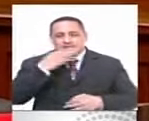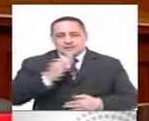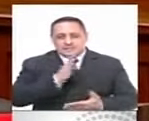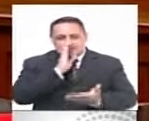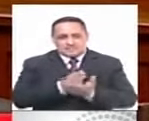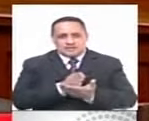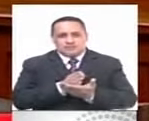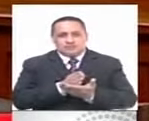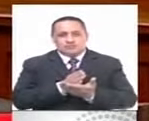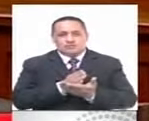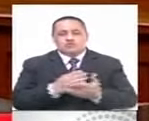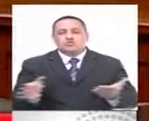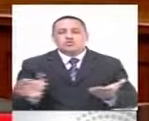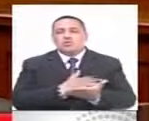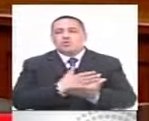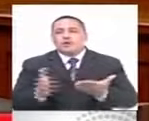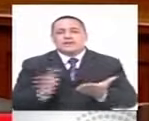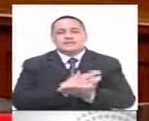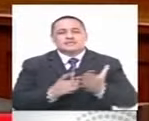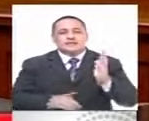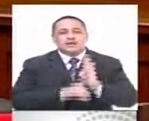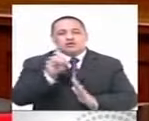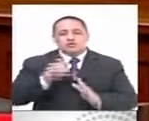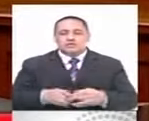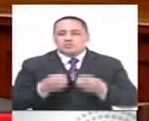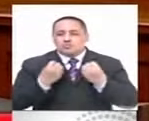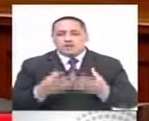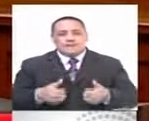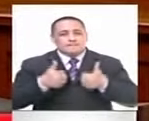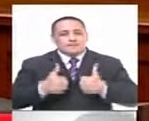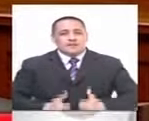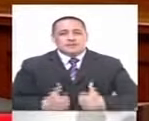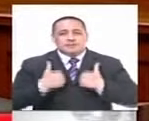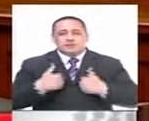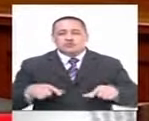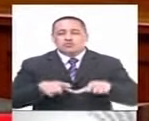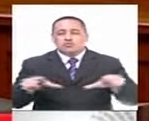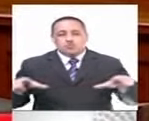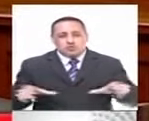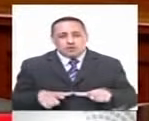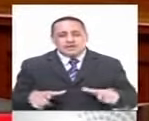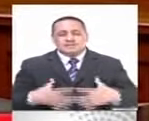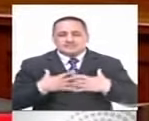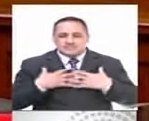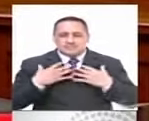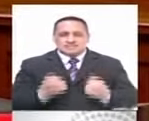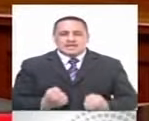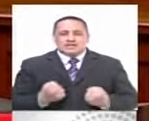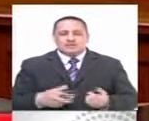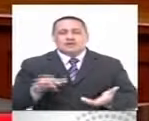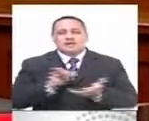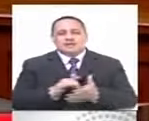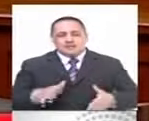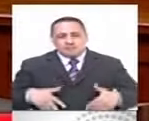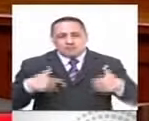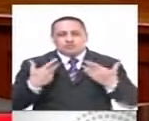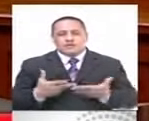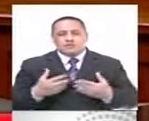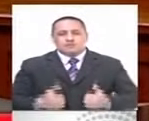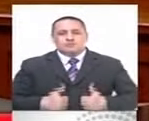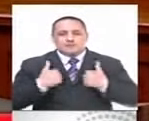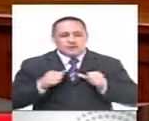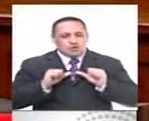agenda. No hay desarrollo ni buen vivir sin un lugar sano en el que podamos